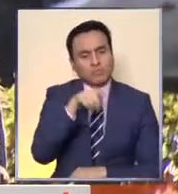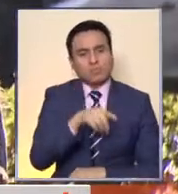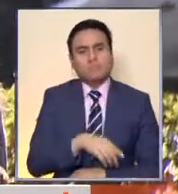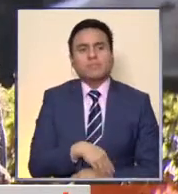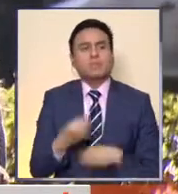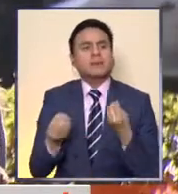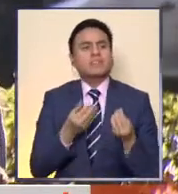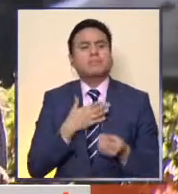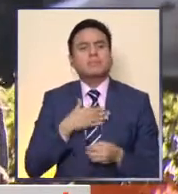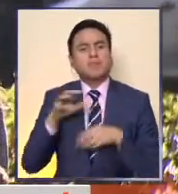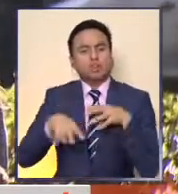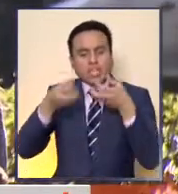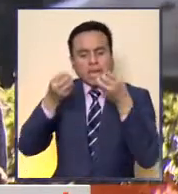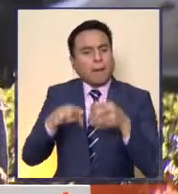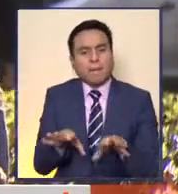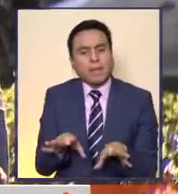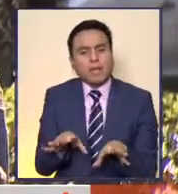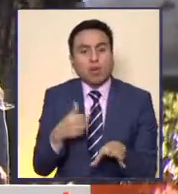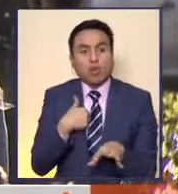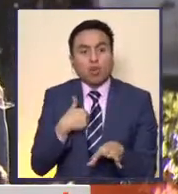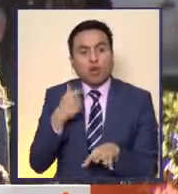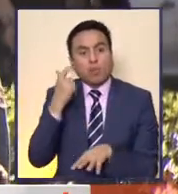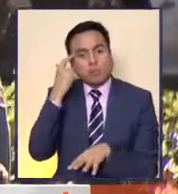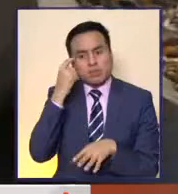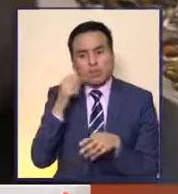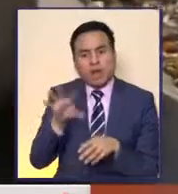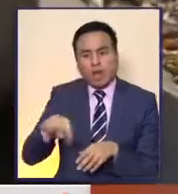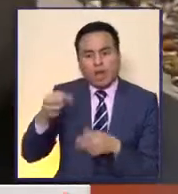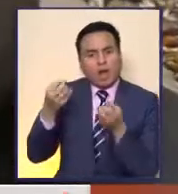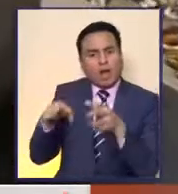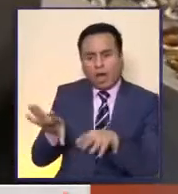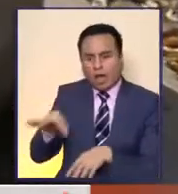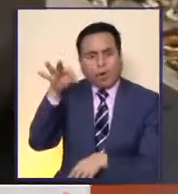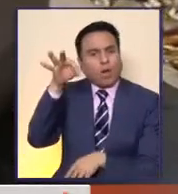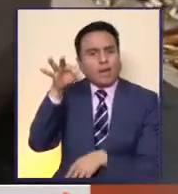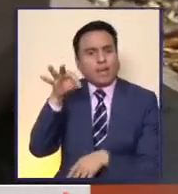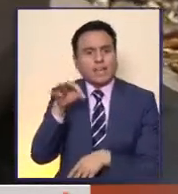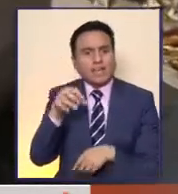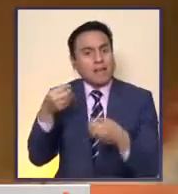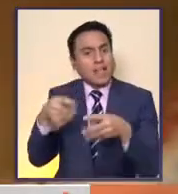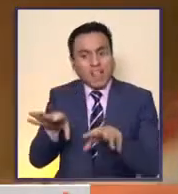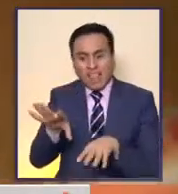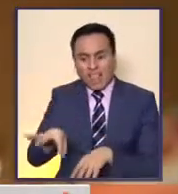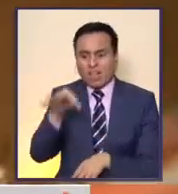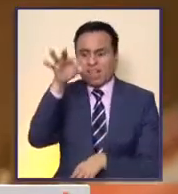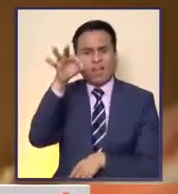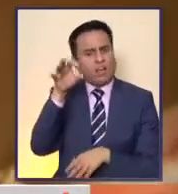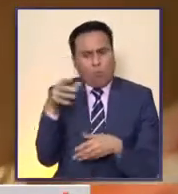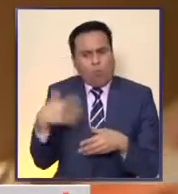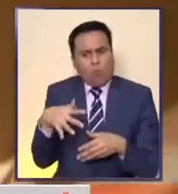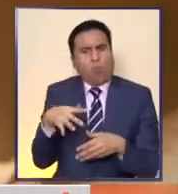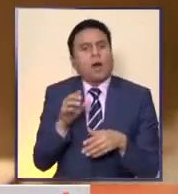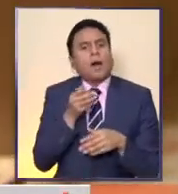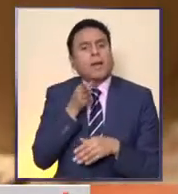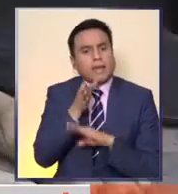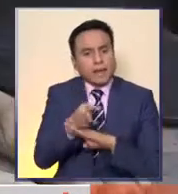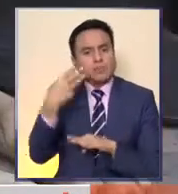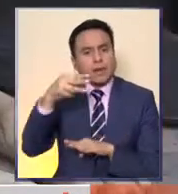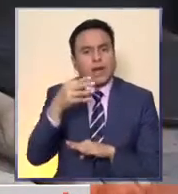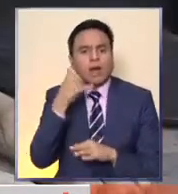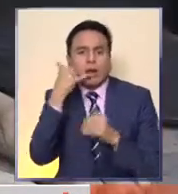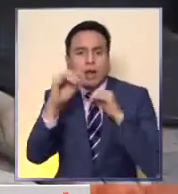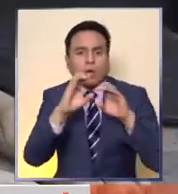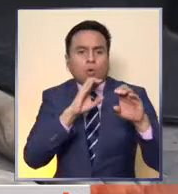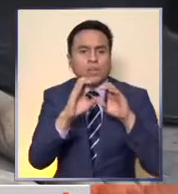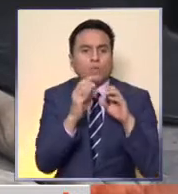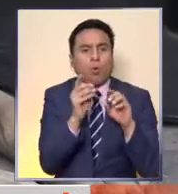si mi mascota se pierde o yo encuentro una abandonada? Quien encuentre un animal puede ir a la municipalidad, comunicarse por teléfono o